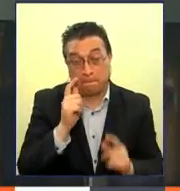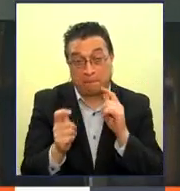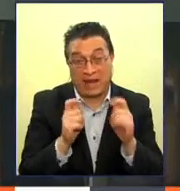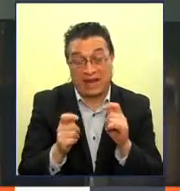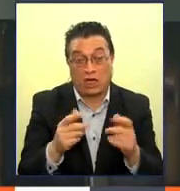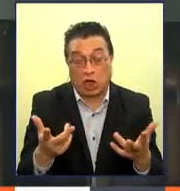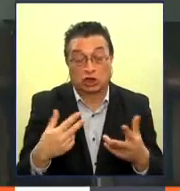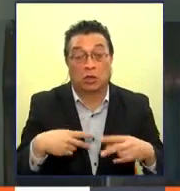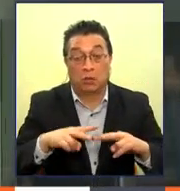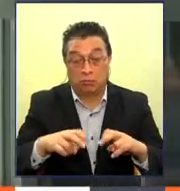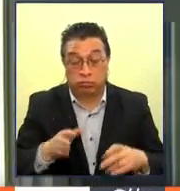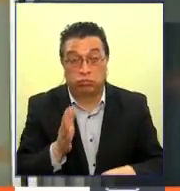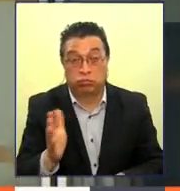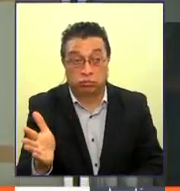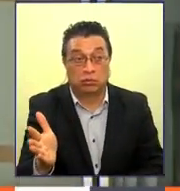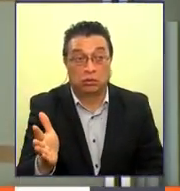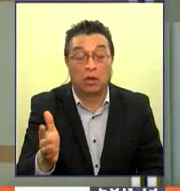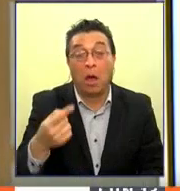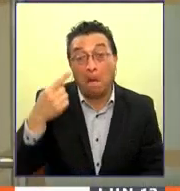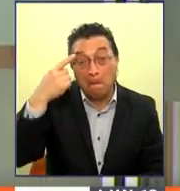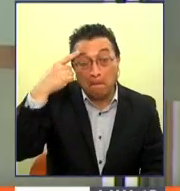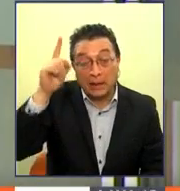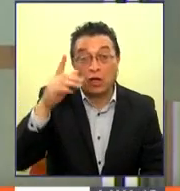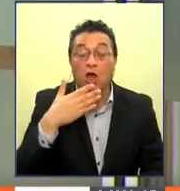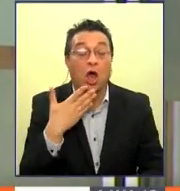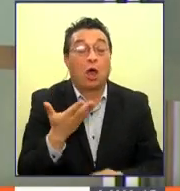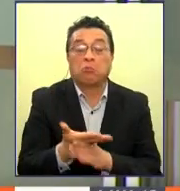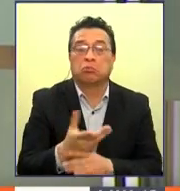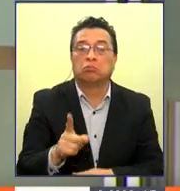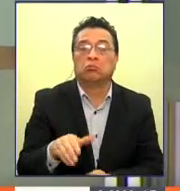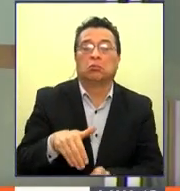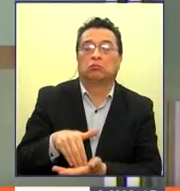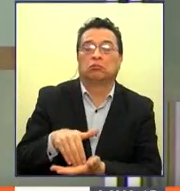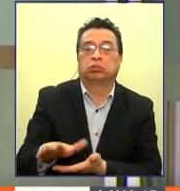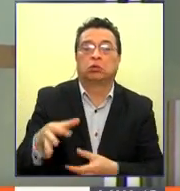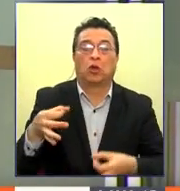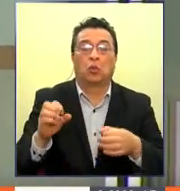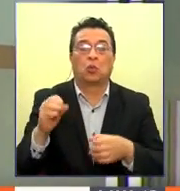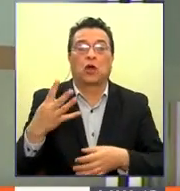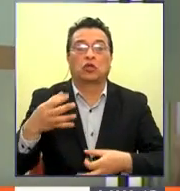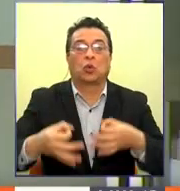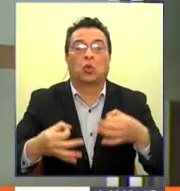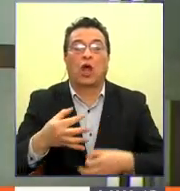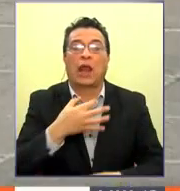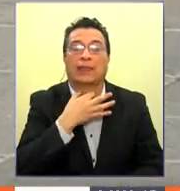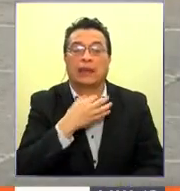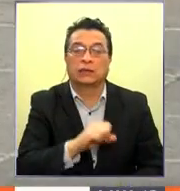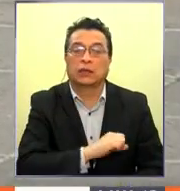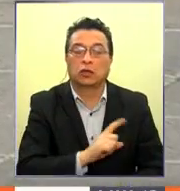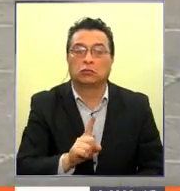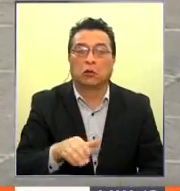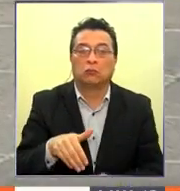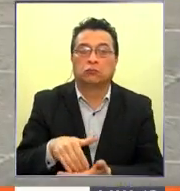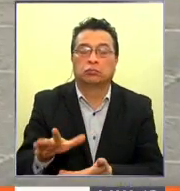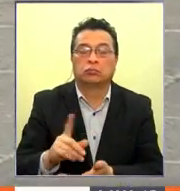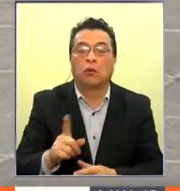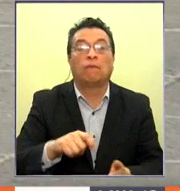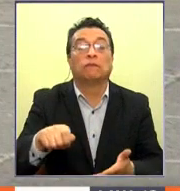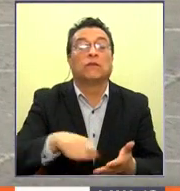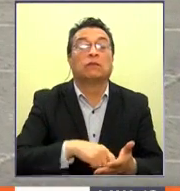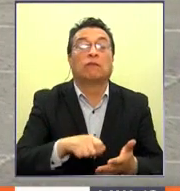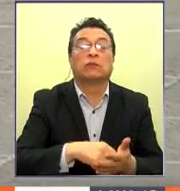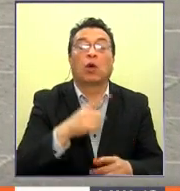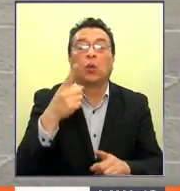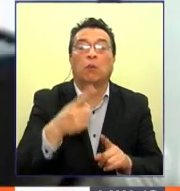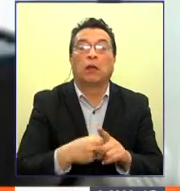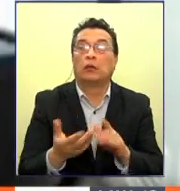de la investigación. Sin embargo, la solicitud fue rechazada por el cuarto juzgado de garantía de Santiago, que quedó con firma mensual y